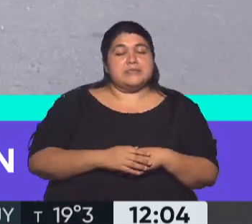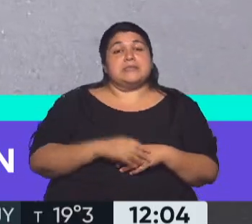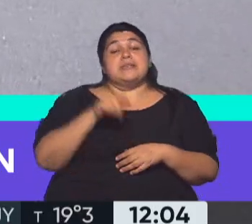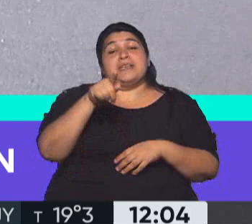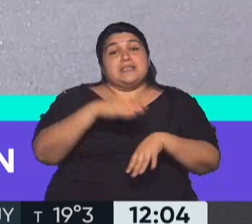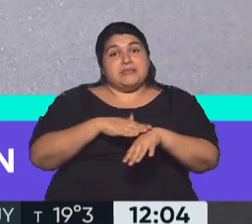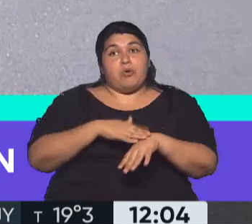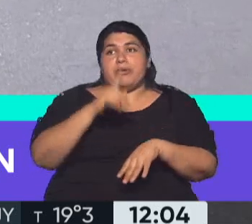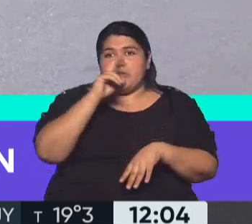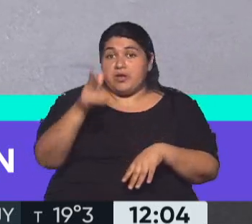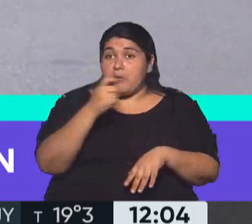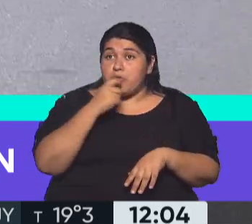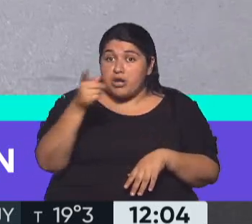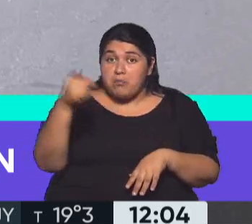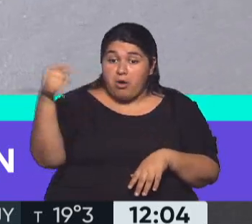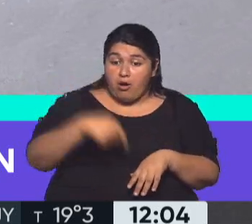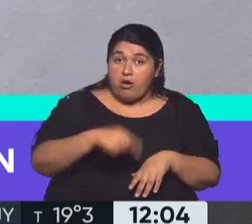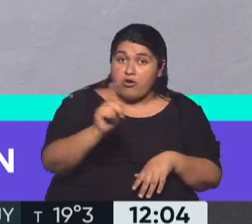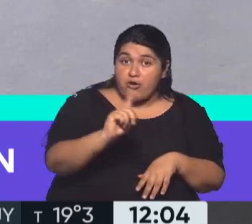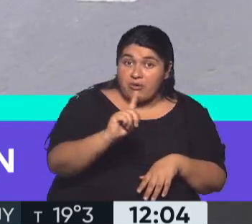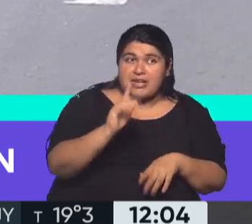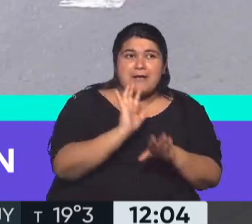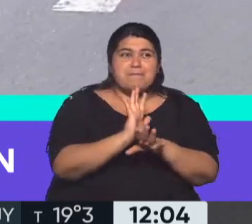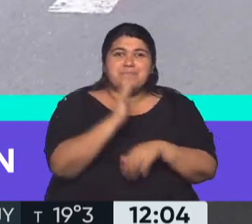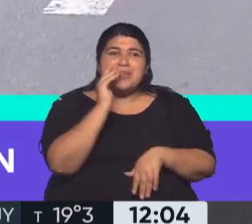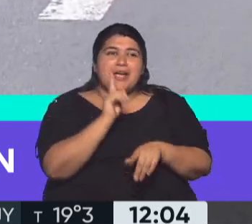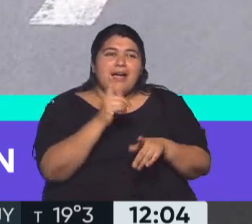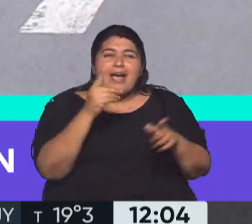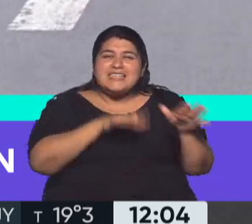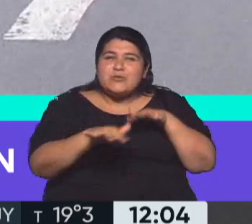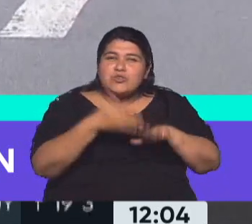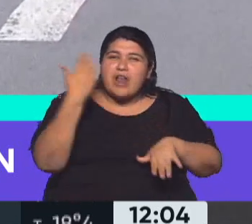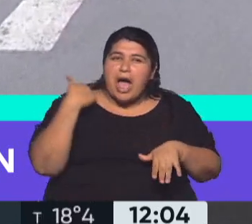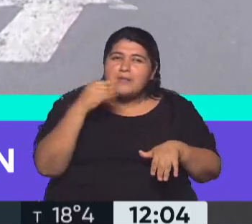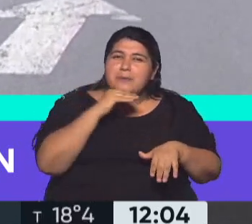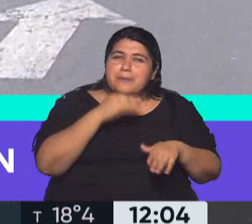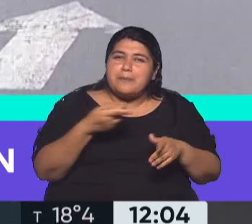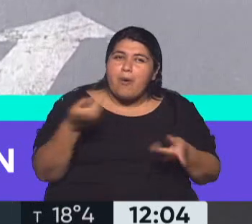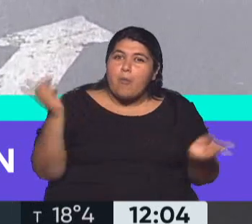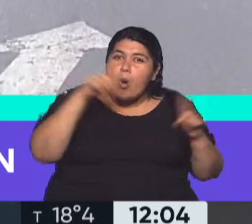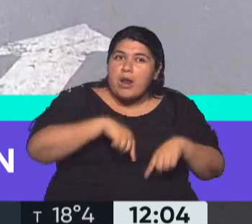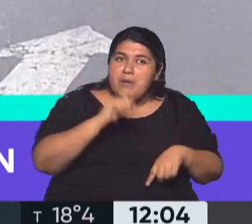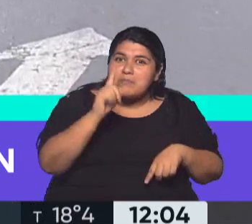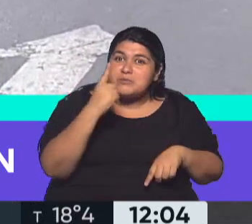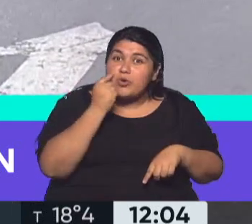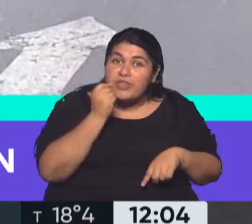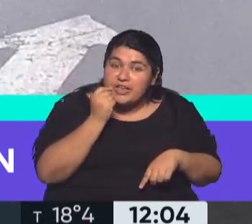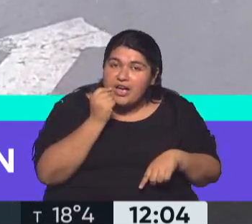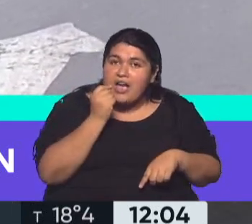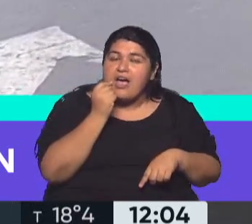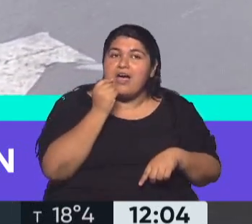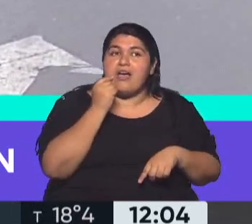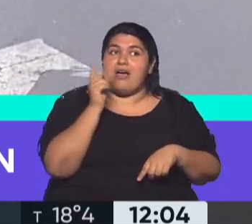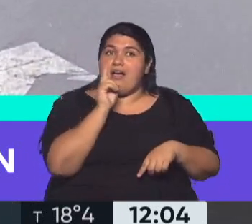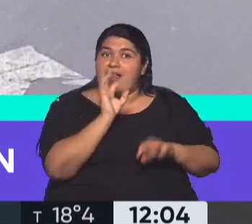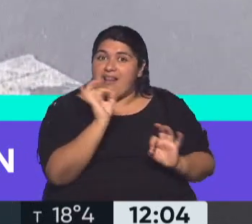le dijeron, si no vas a venir a reconstruir la misma escena como lo vimos ese día o como dijeron que lo